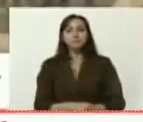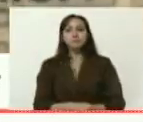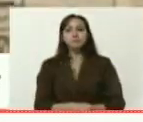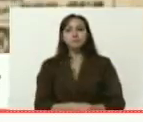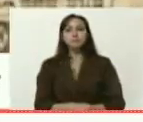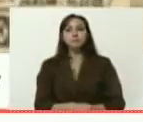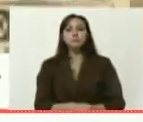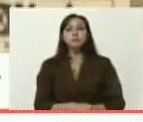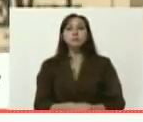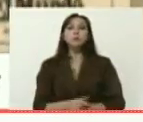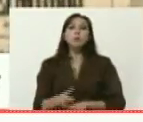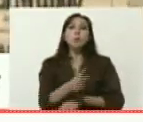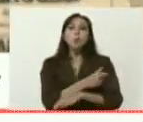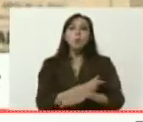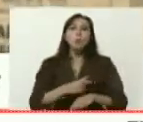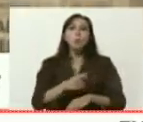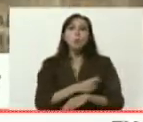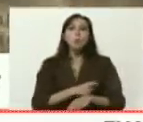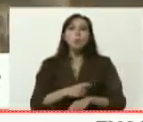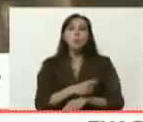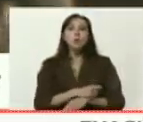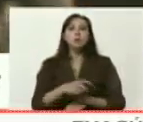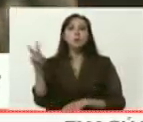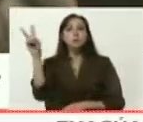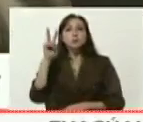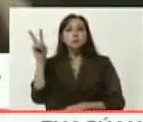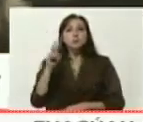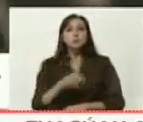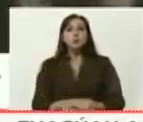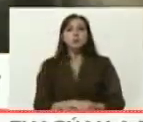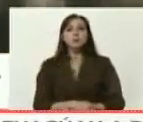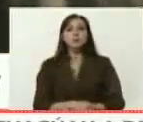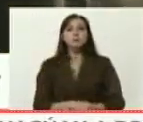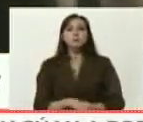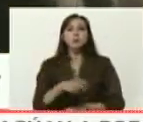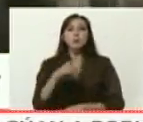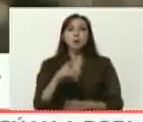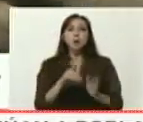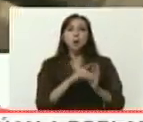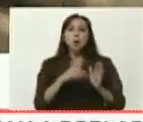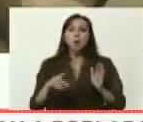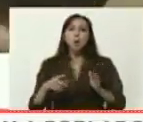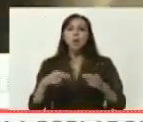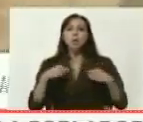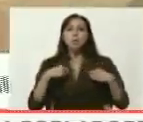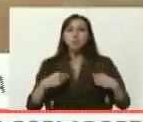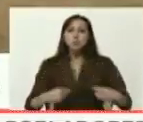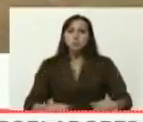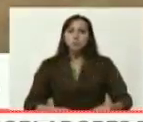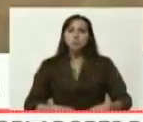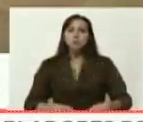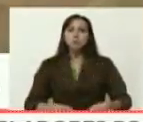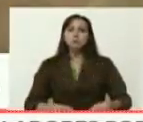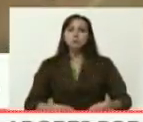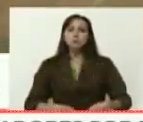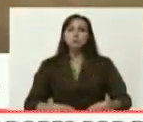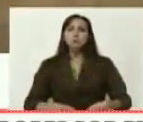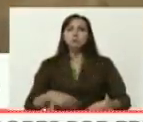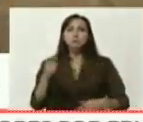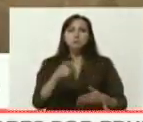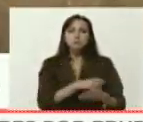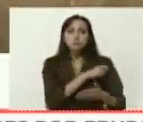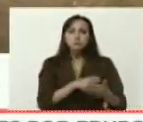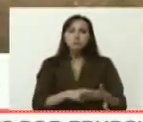de la Cuarta República se caracterizaron por la violación de los derechos humanos, aplicación de torturas, desaparición física